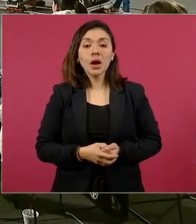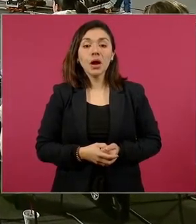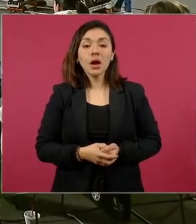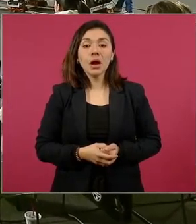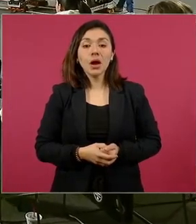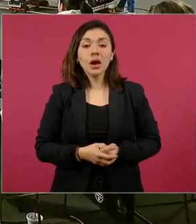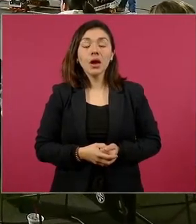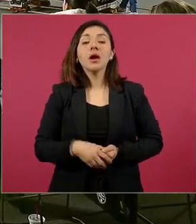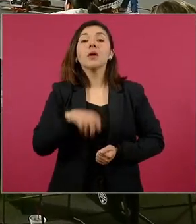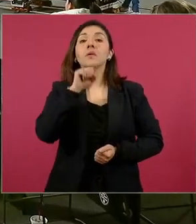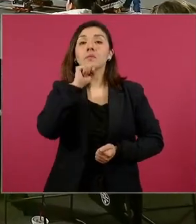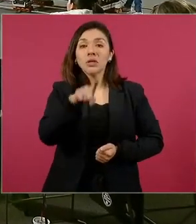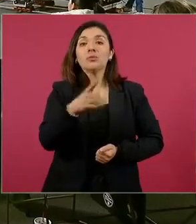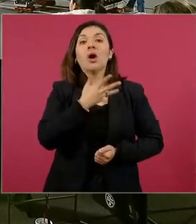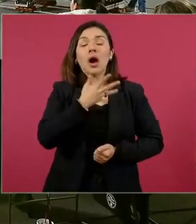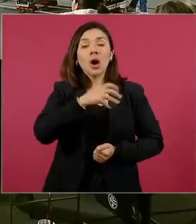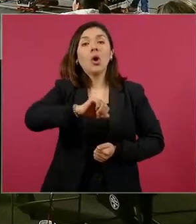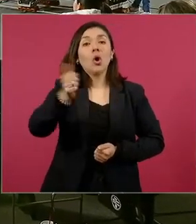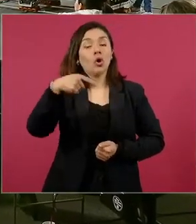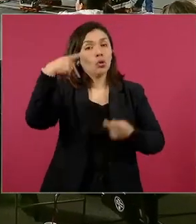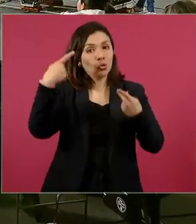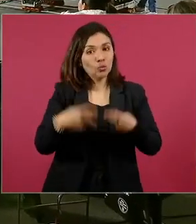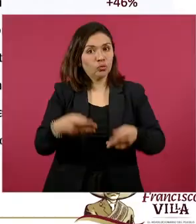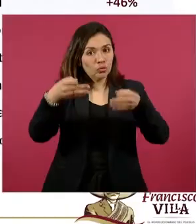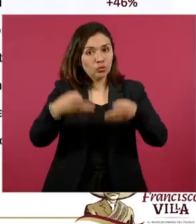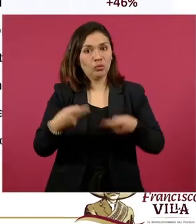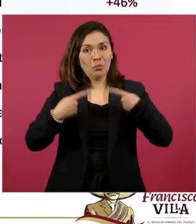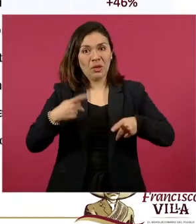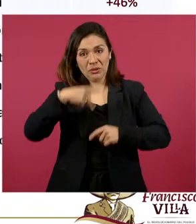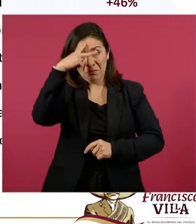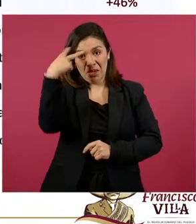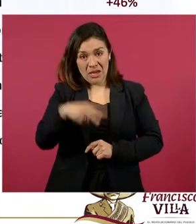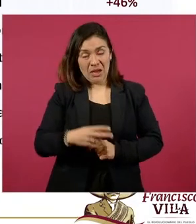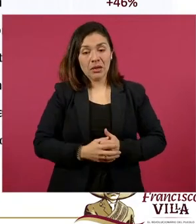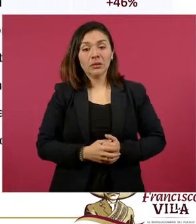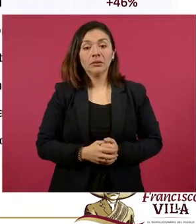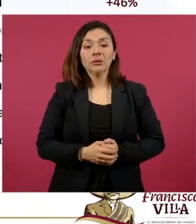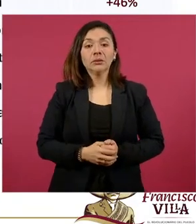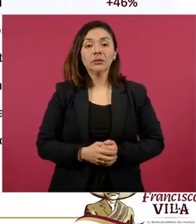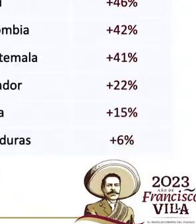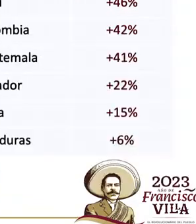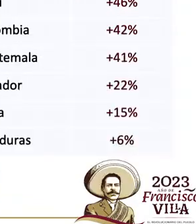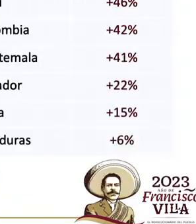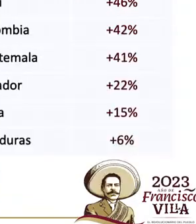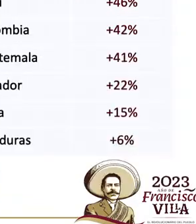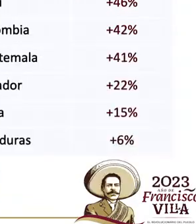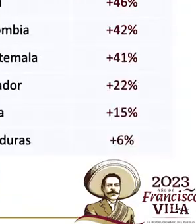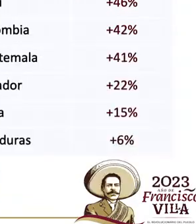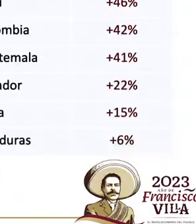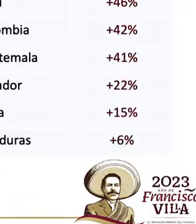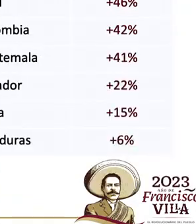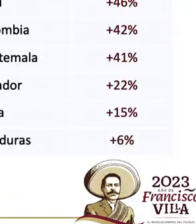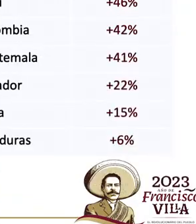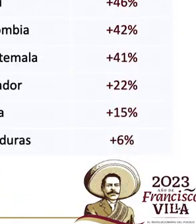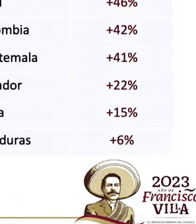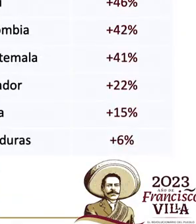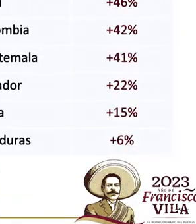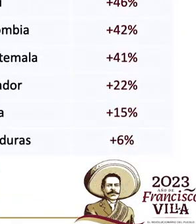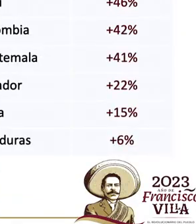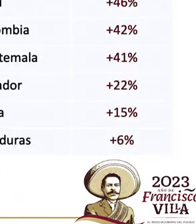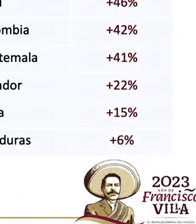Tenemos también la de los mexicanos, ahorita lo vemos. Este es básicamente de donde hay más.